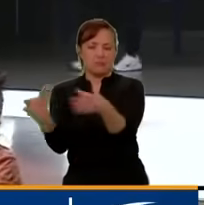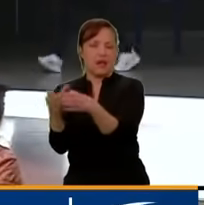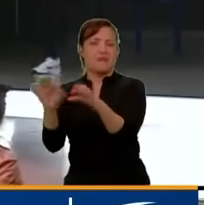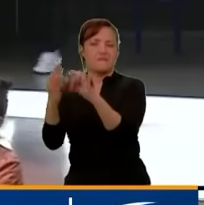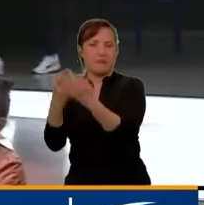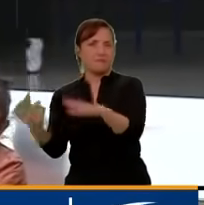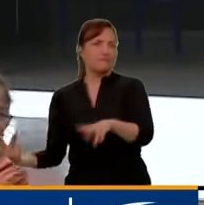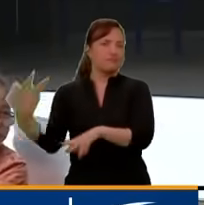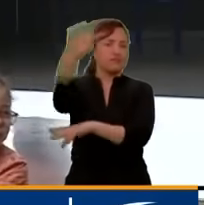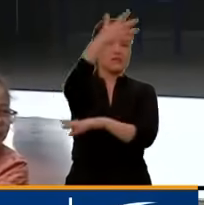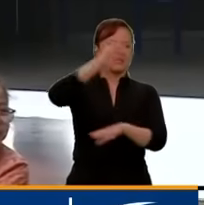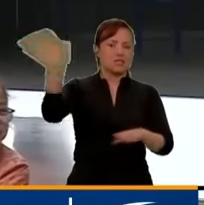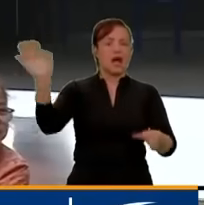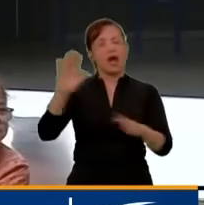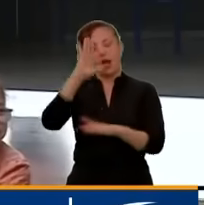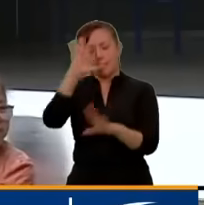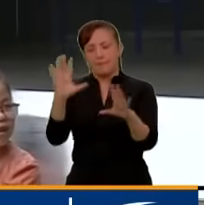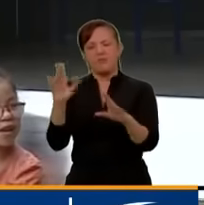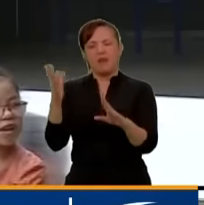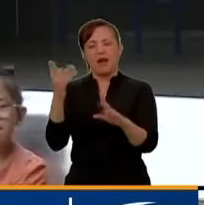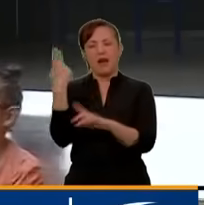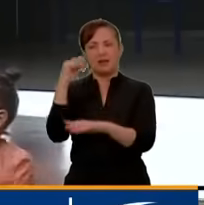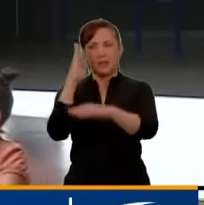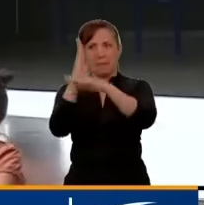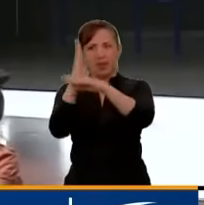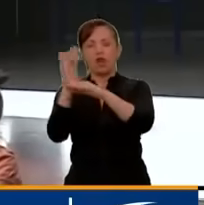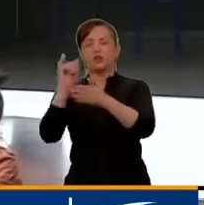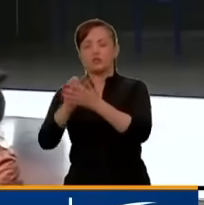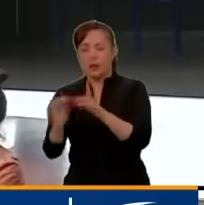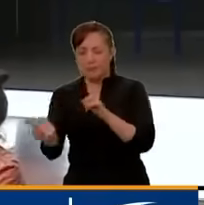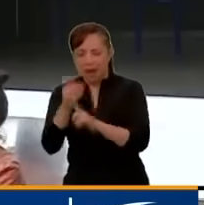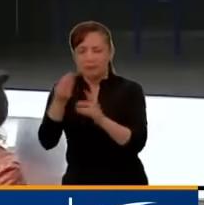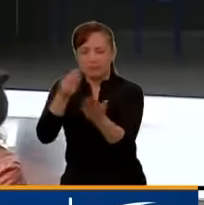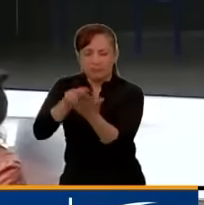familia. Después de la medianoche logró conseguir unos tiquetes acá directamente en el terminal. Pero